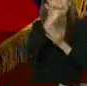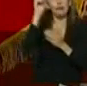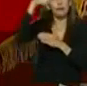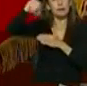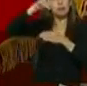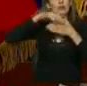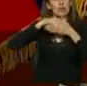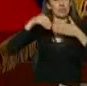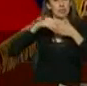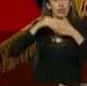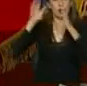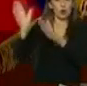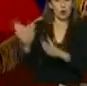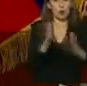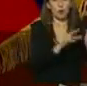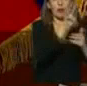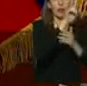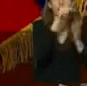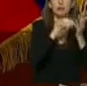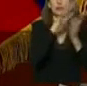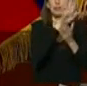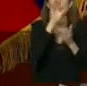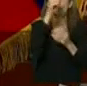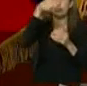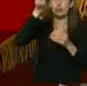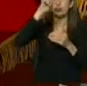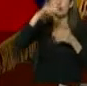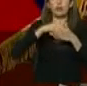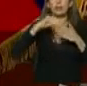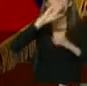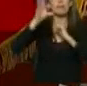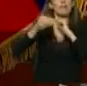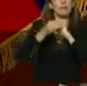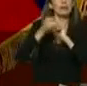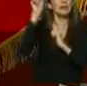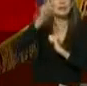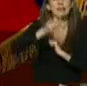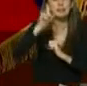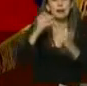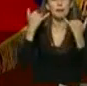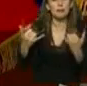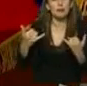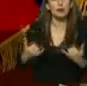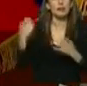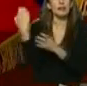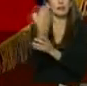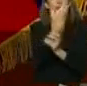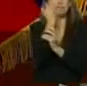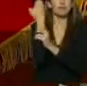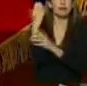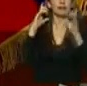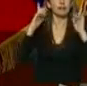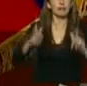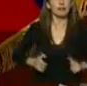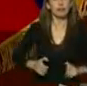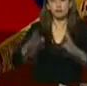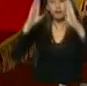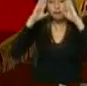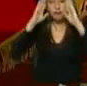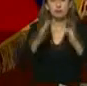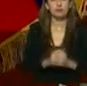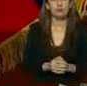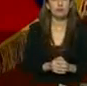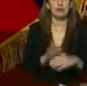mediano plazo 2.500 millones más, tan necesarios en estas circunstancias tan difíciles. Queridos